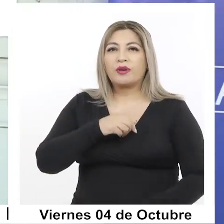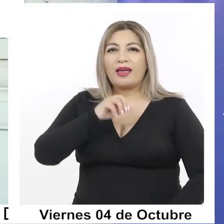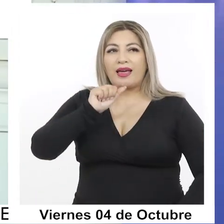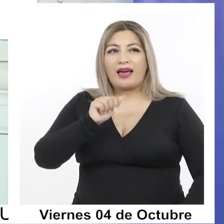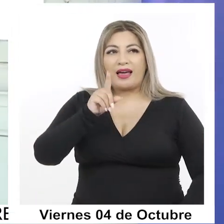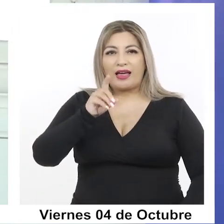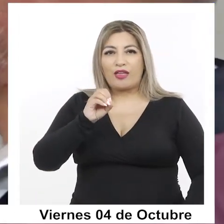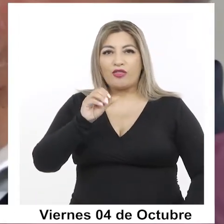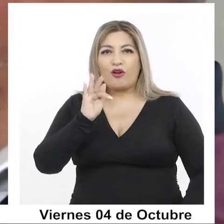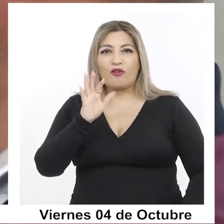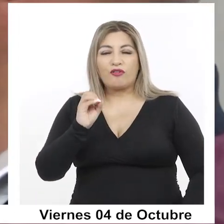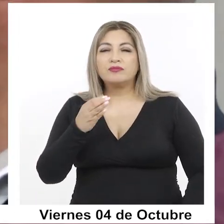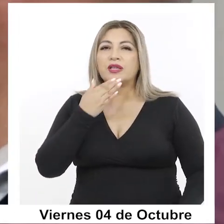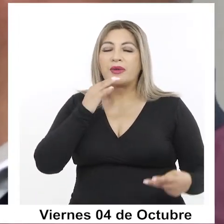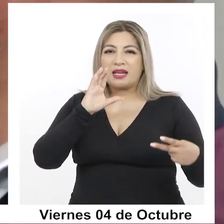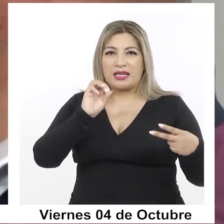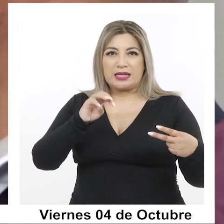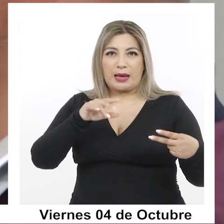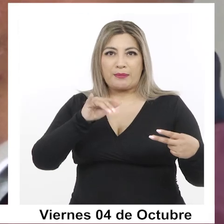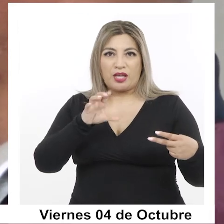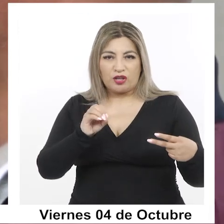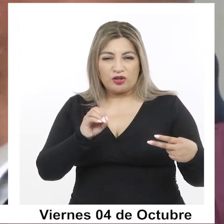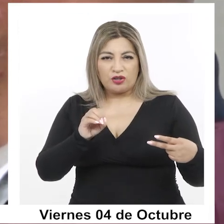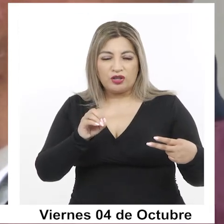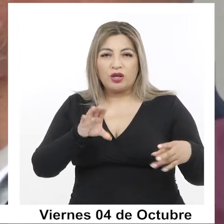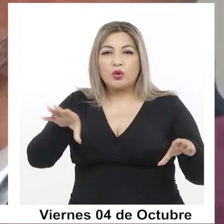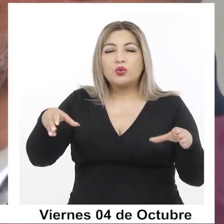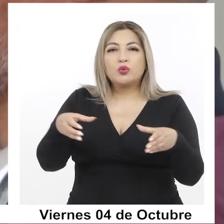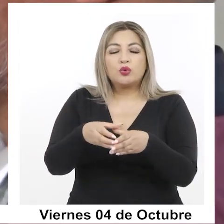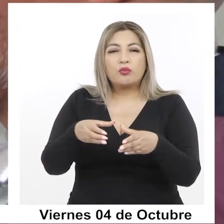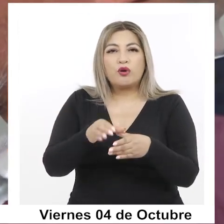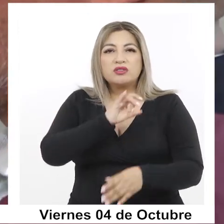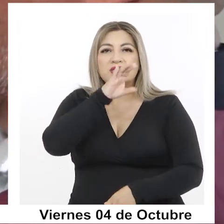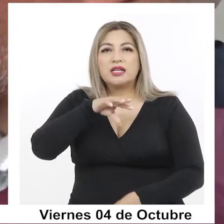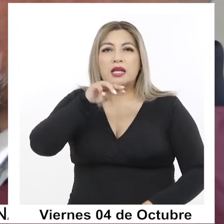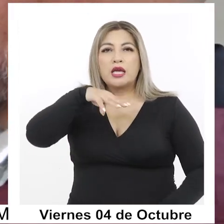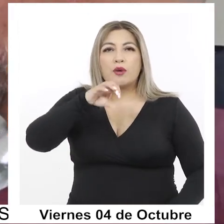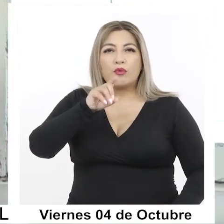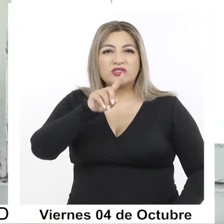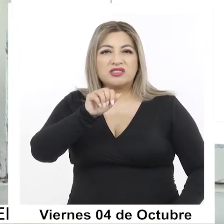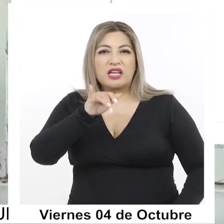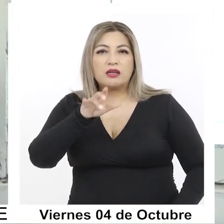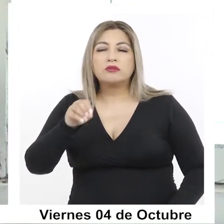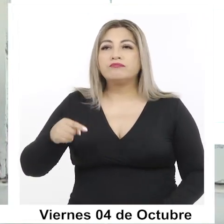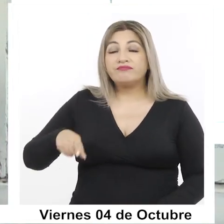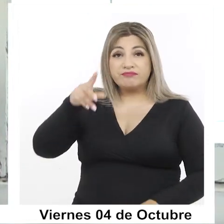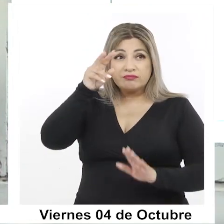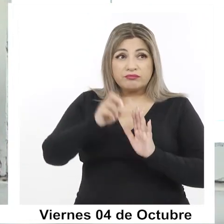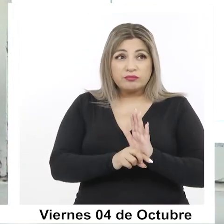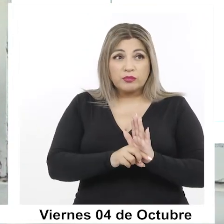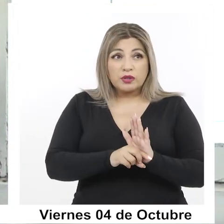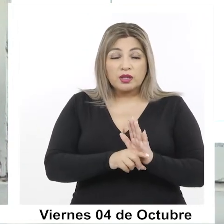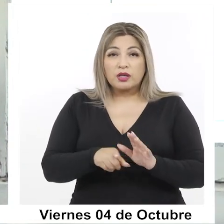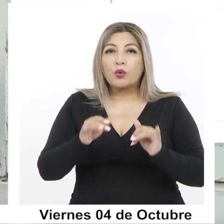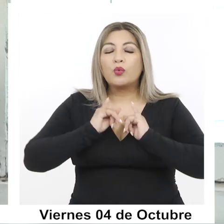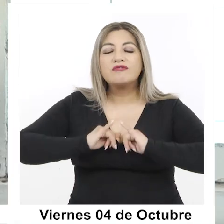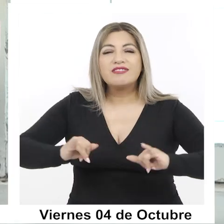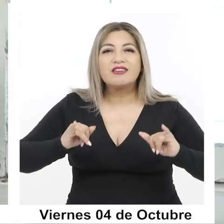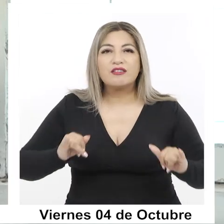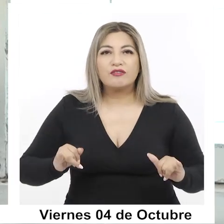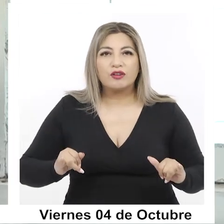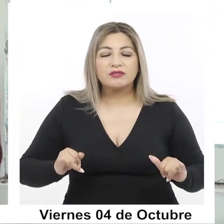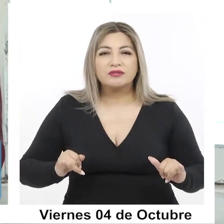Vázquez y Camilo Rojas de chilemosaico.cl. Este proyecto, la idea es dejar un vestigio de